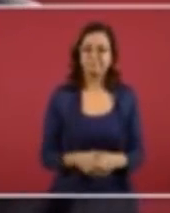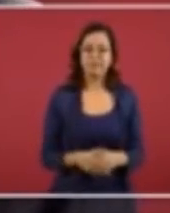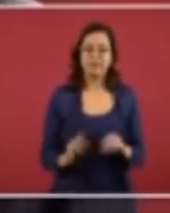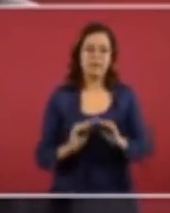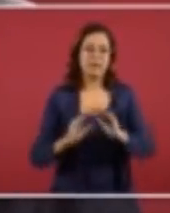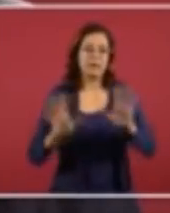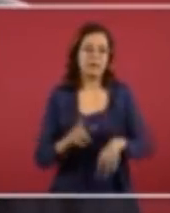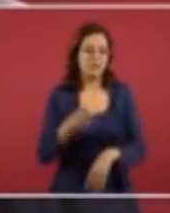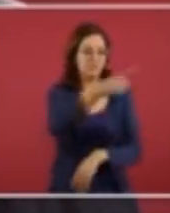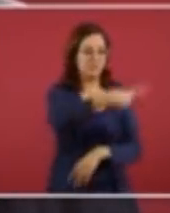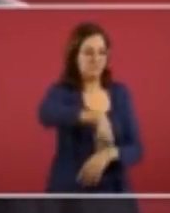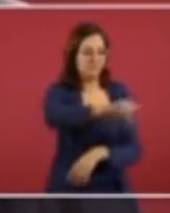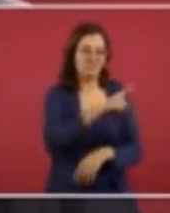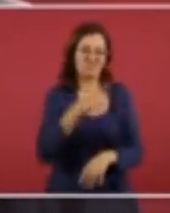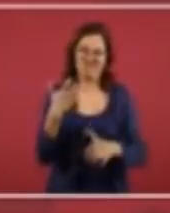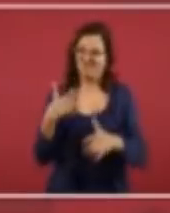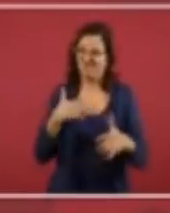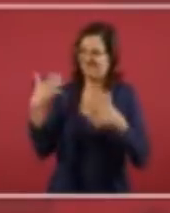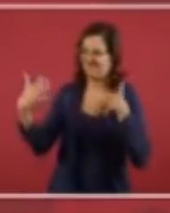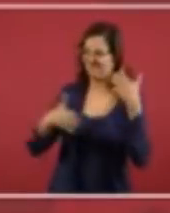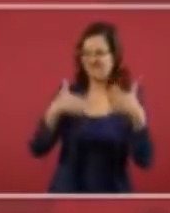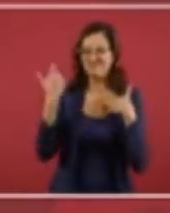Les gusta